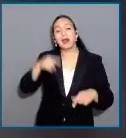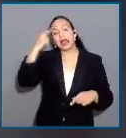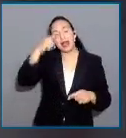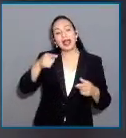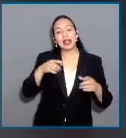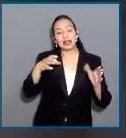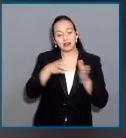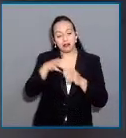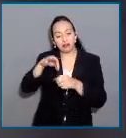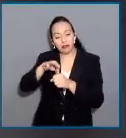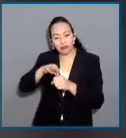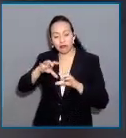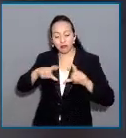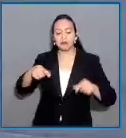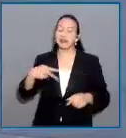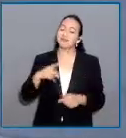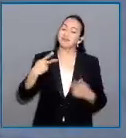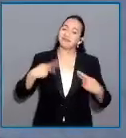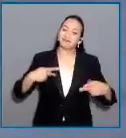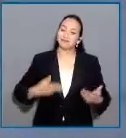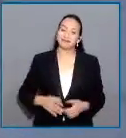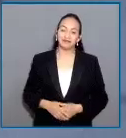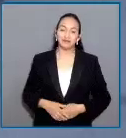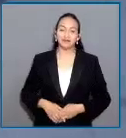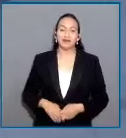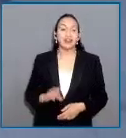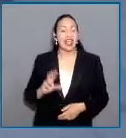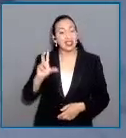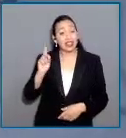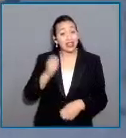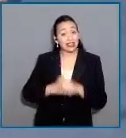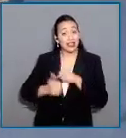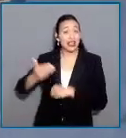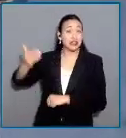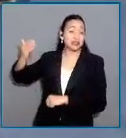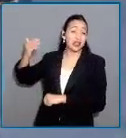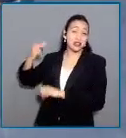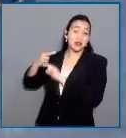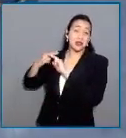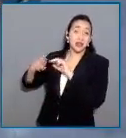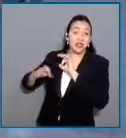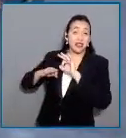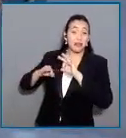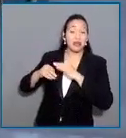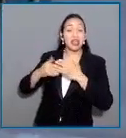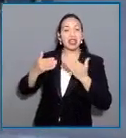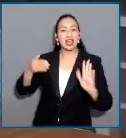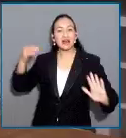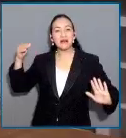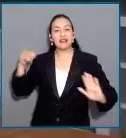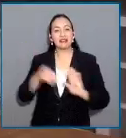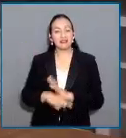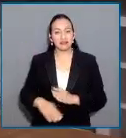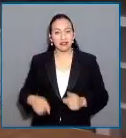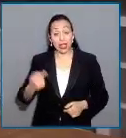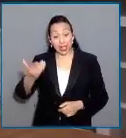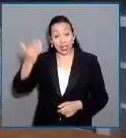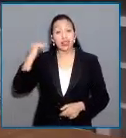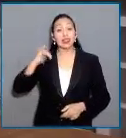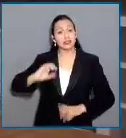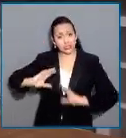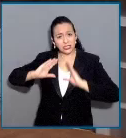esté echando por la borda 30 años de carrera judicial y no se resuelva el problema de la justicia local. En este